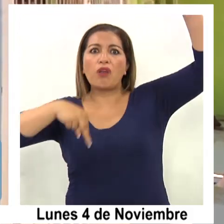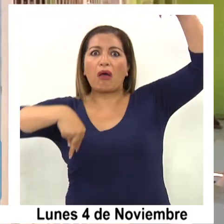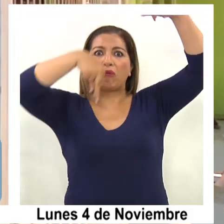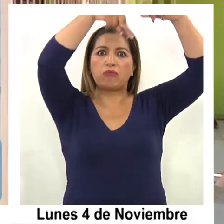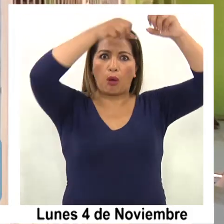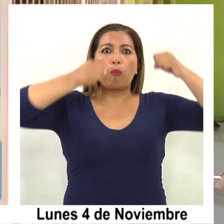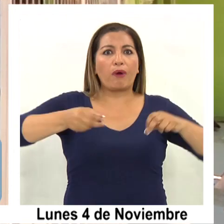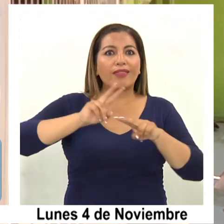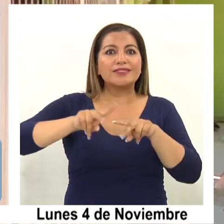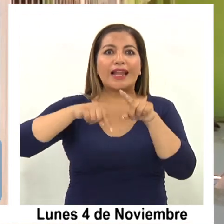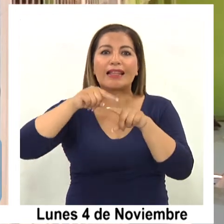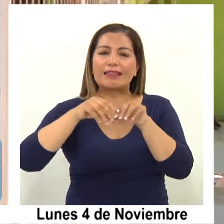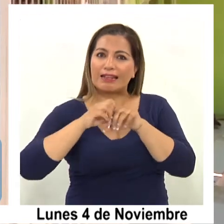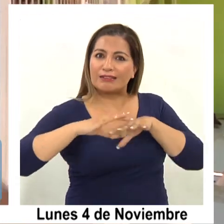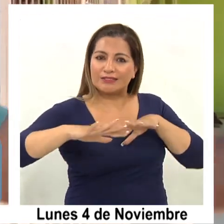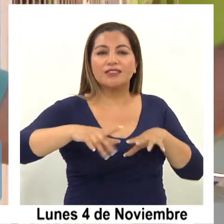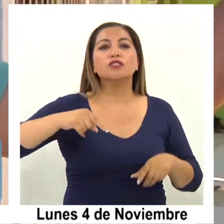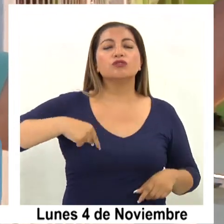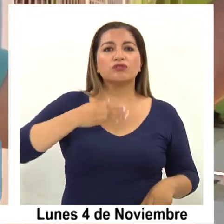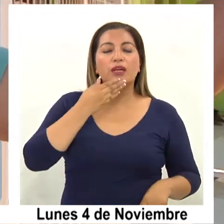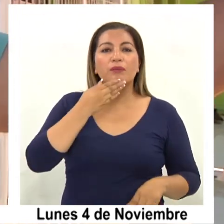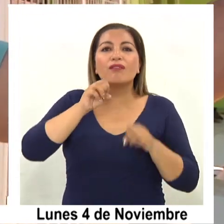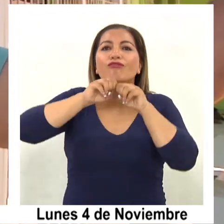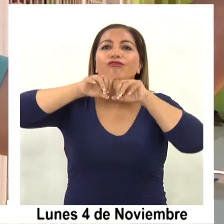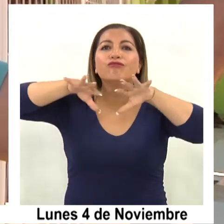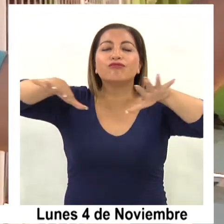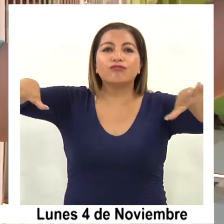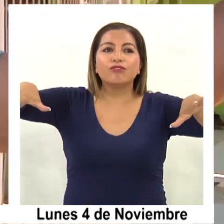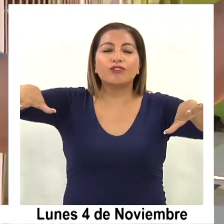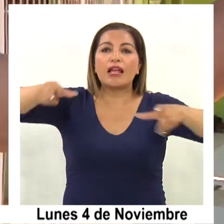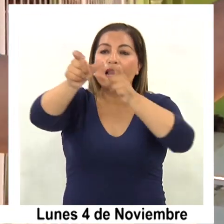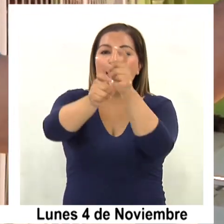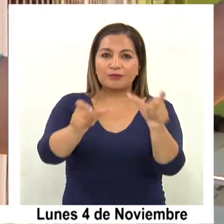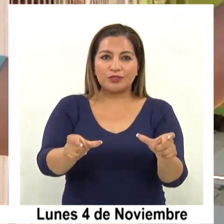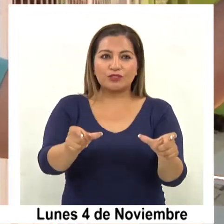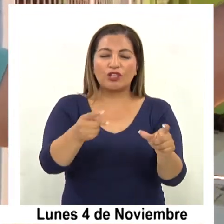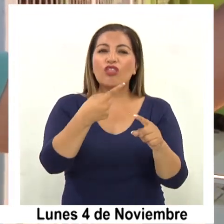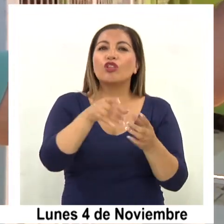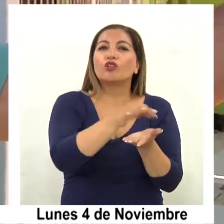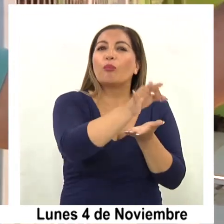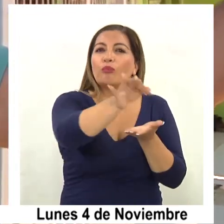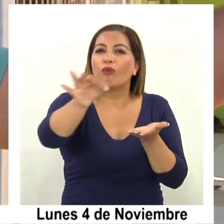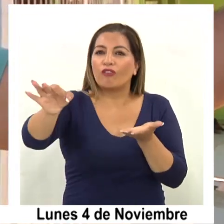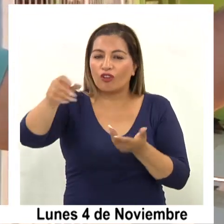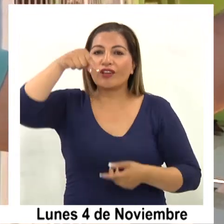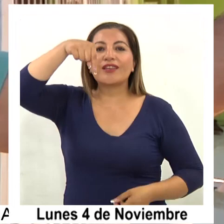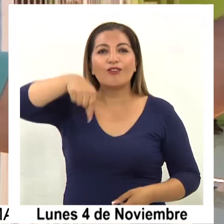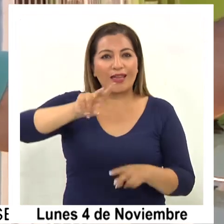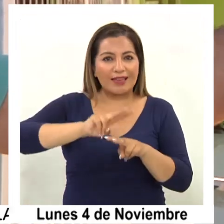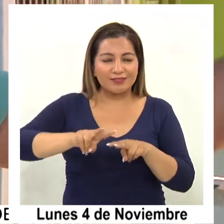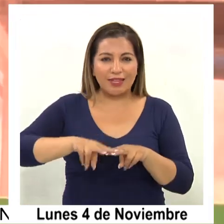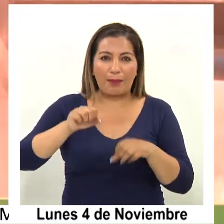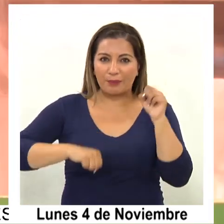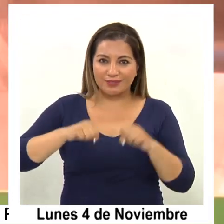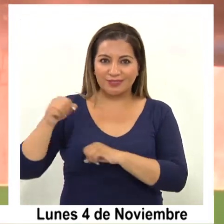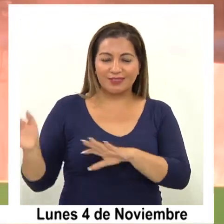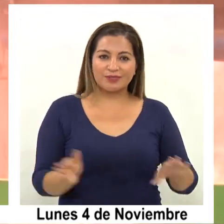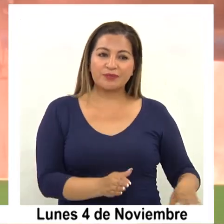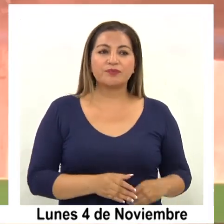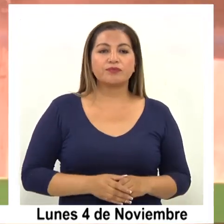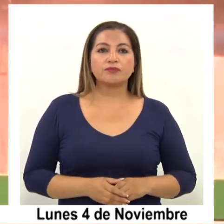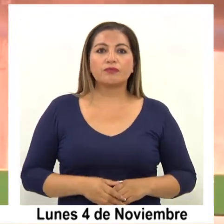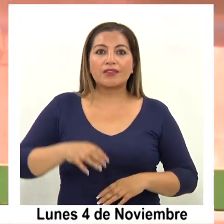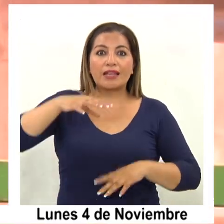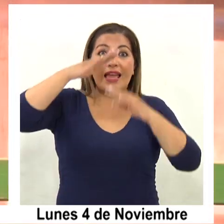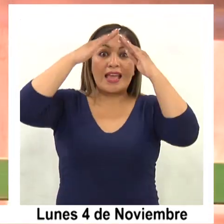este tipo de agricultura. Y lo otro que yo haría es difundir más entre los agricultores de otras comunas lo que hace esta empresa, por ejemplo. El